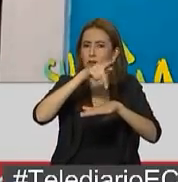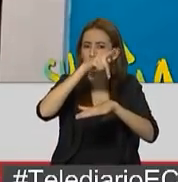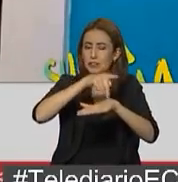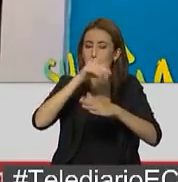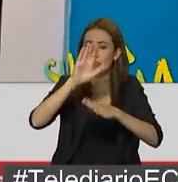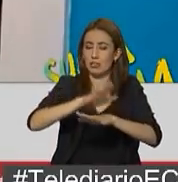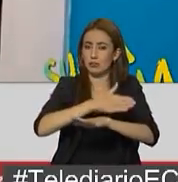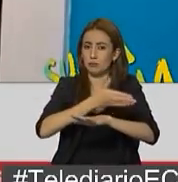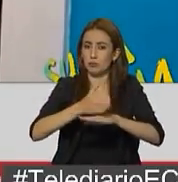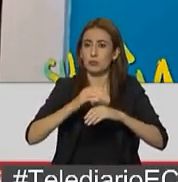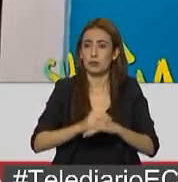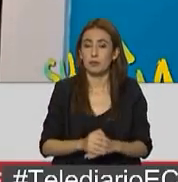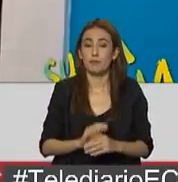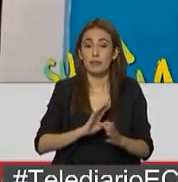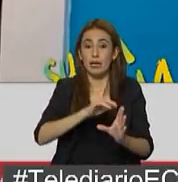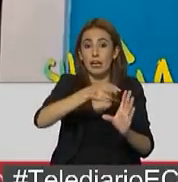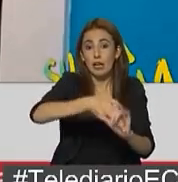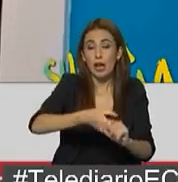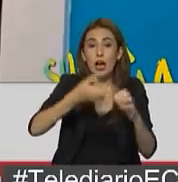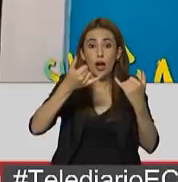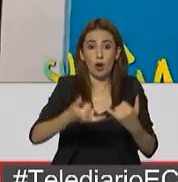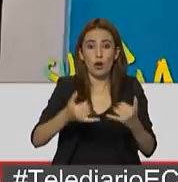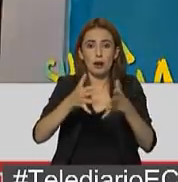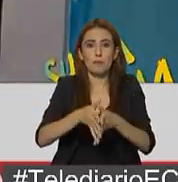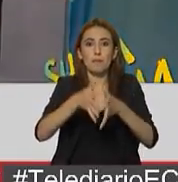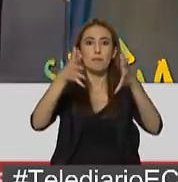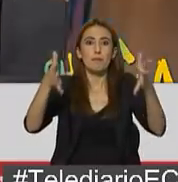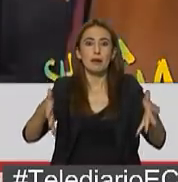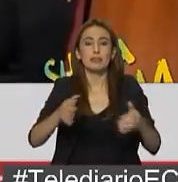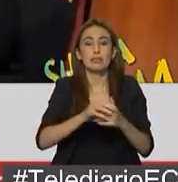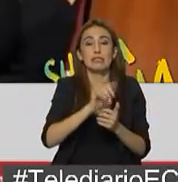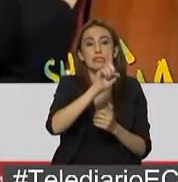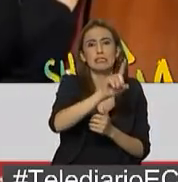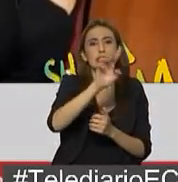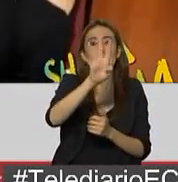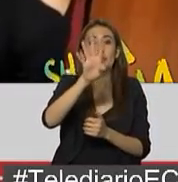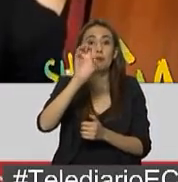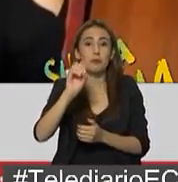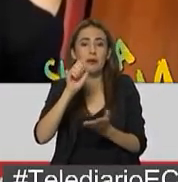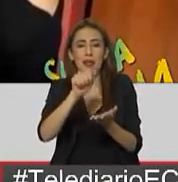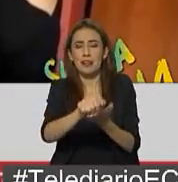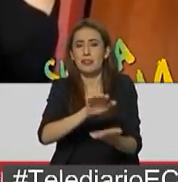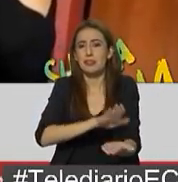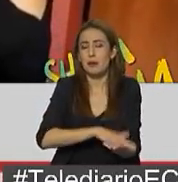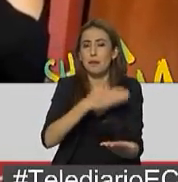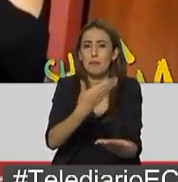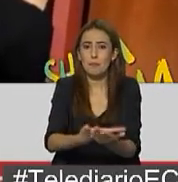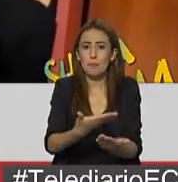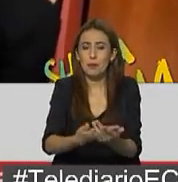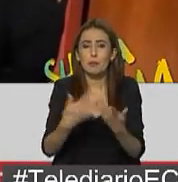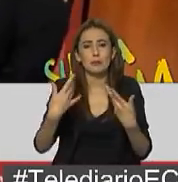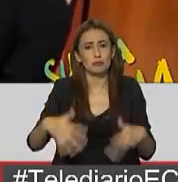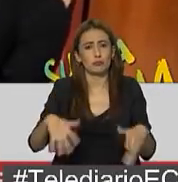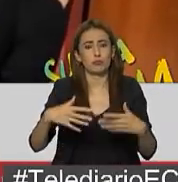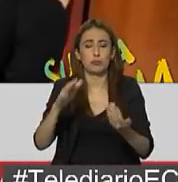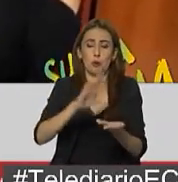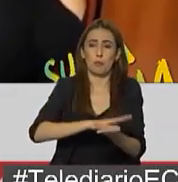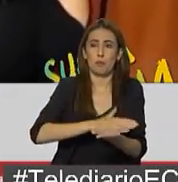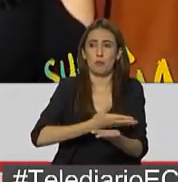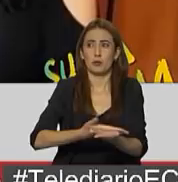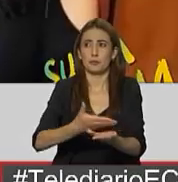De hecho, este año la participación fue mayor. 140 propuestas musicales se inscribieron.